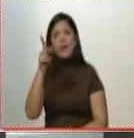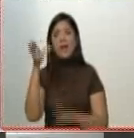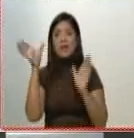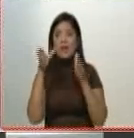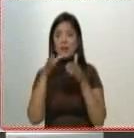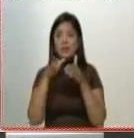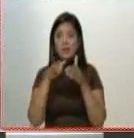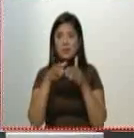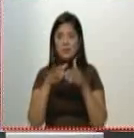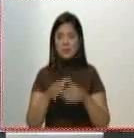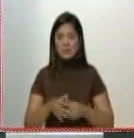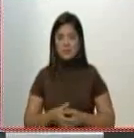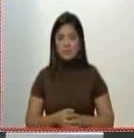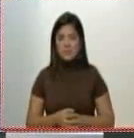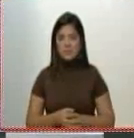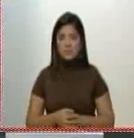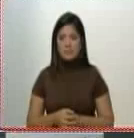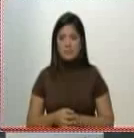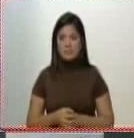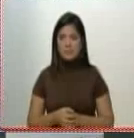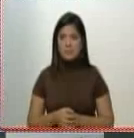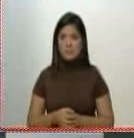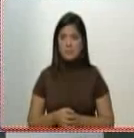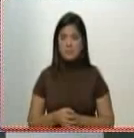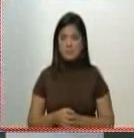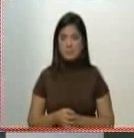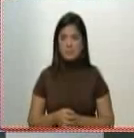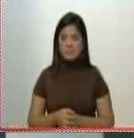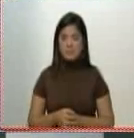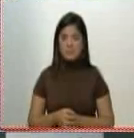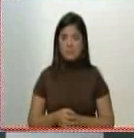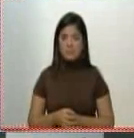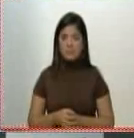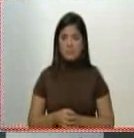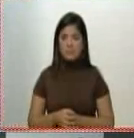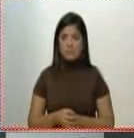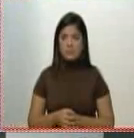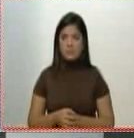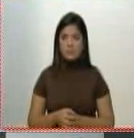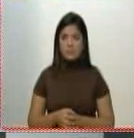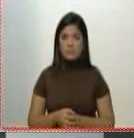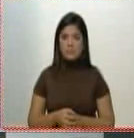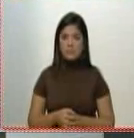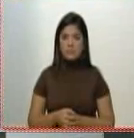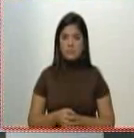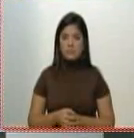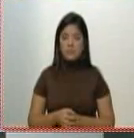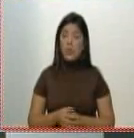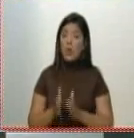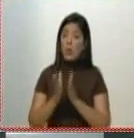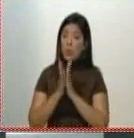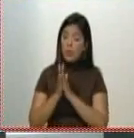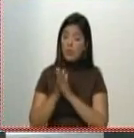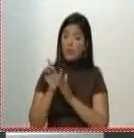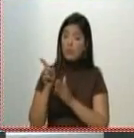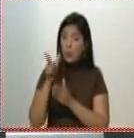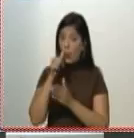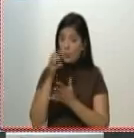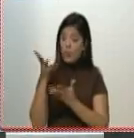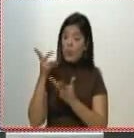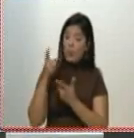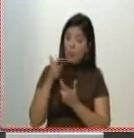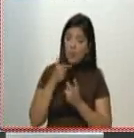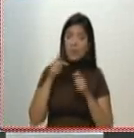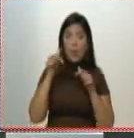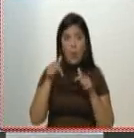rítmica. Metodólogo y planificador Engelbert Herrera, del Ministerio del Deporte. Engelbert, para que nos describas un poco los espacios